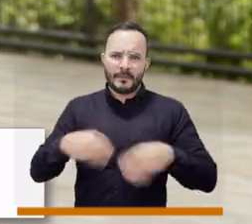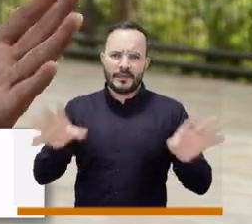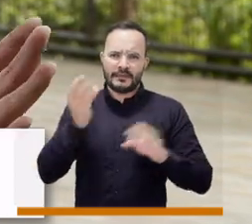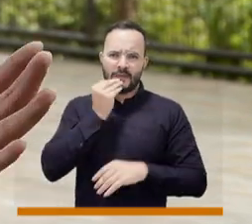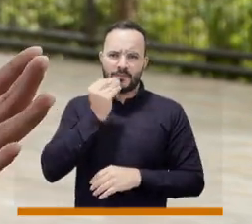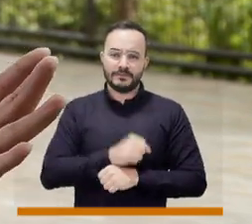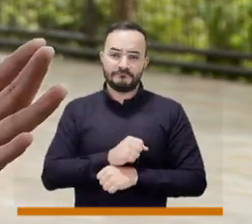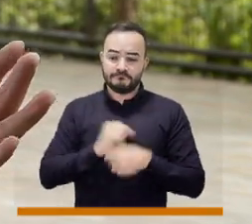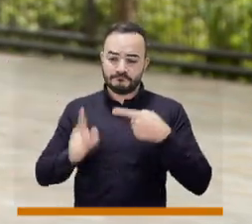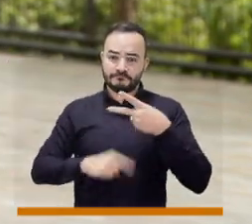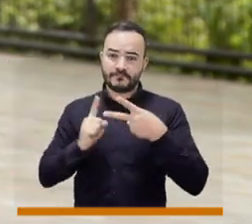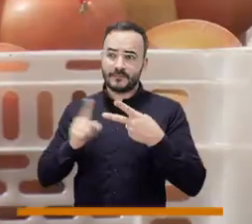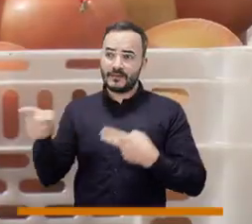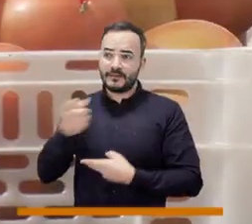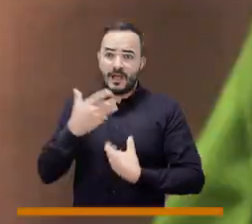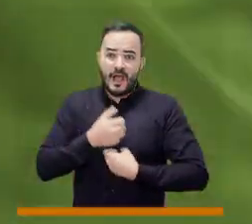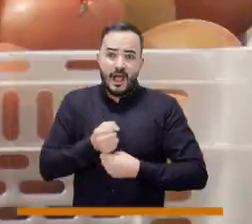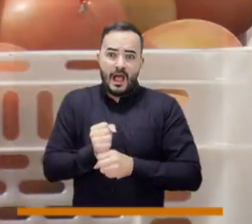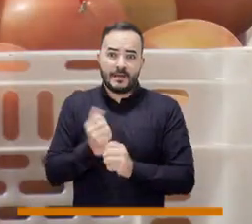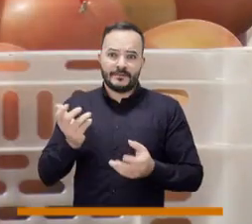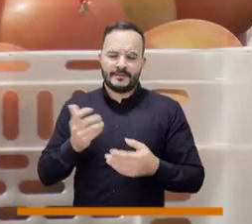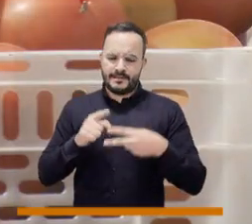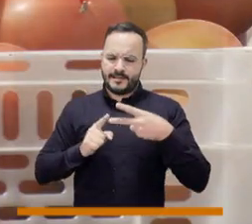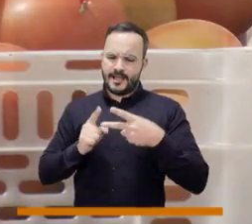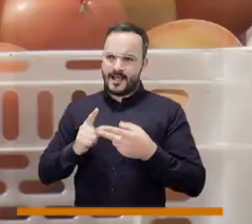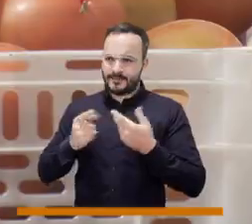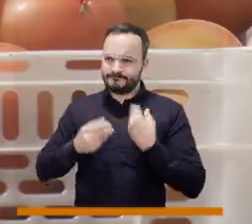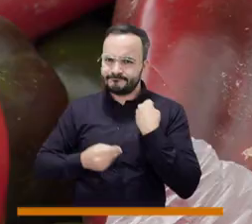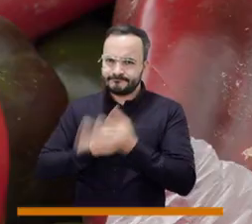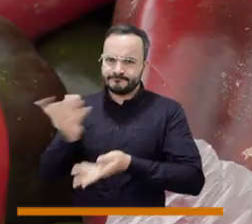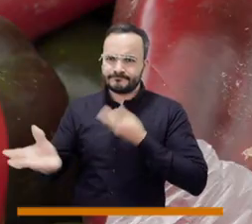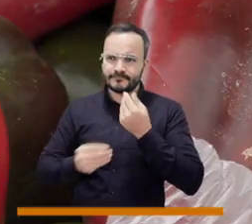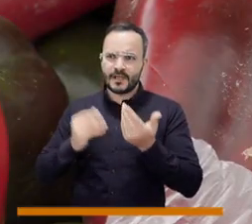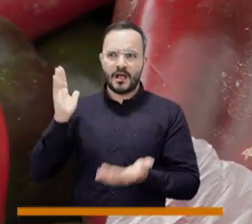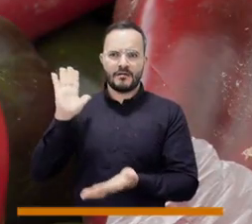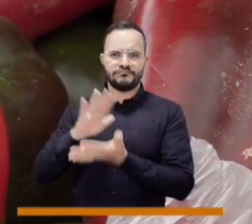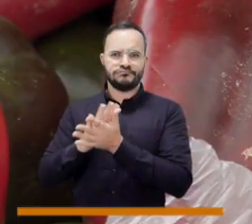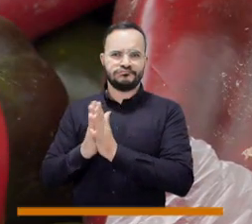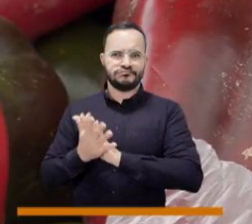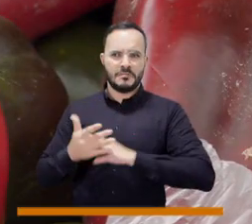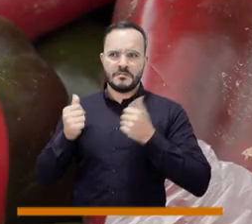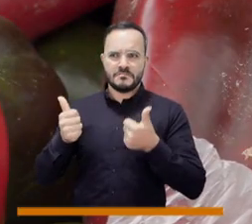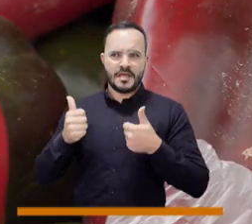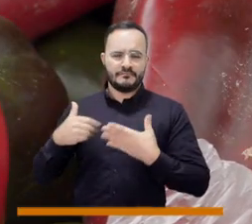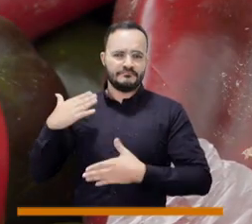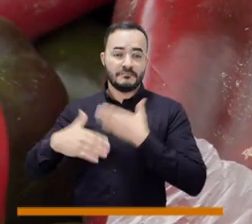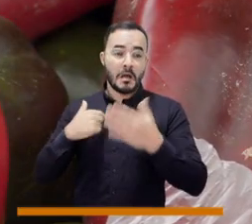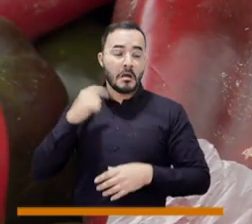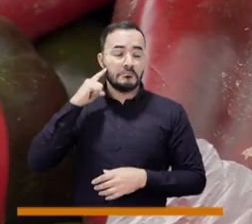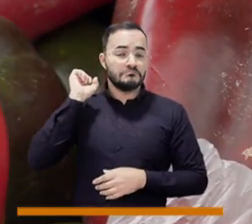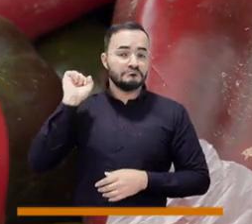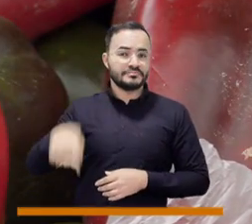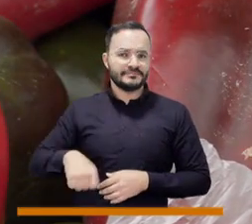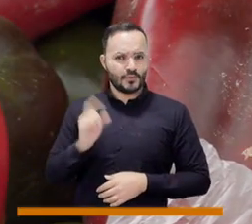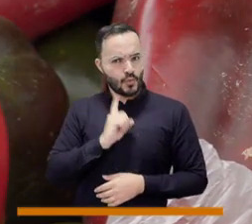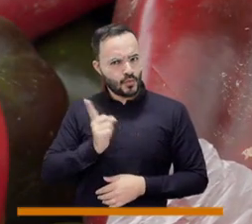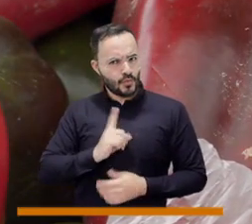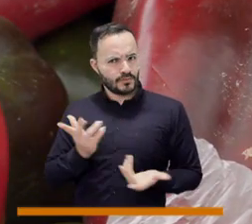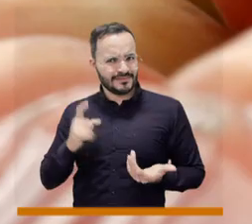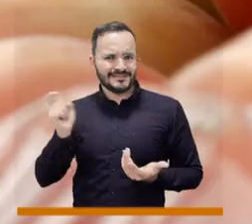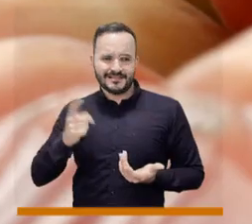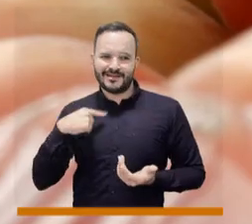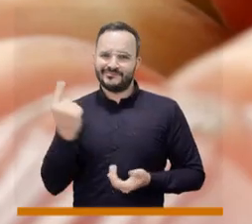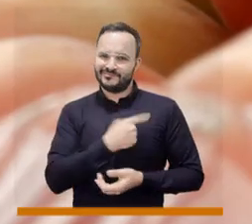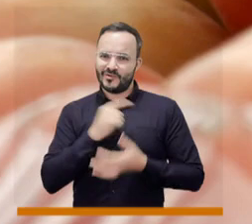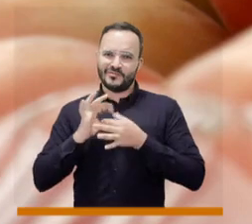problemas: pérdidas de desperdicio de alimentos y el hambre. Son cosas que no nos pueden dejar lugar a la indiferencia y